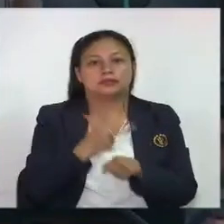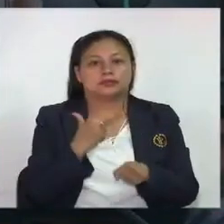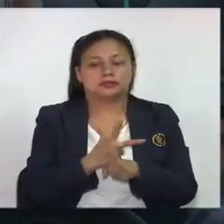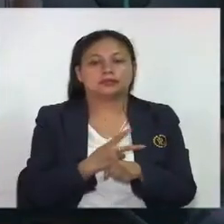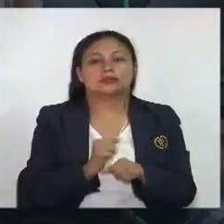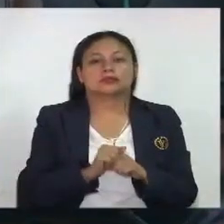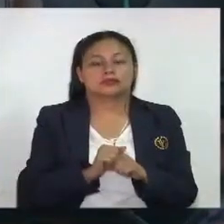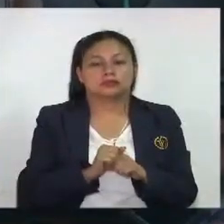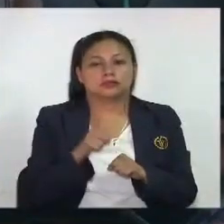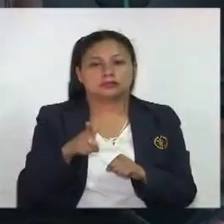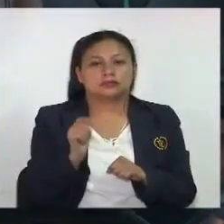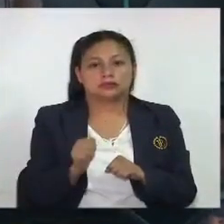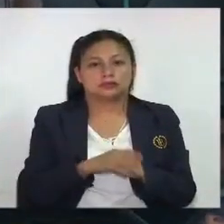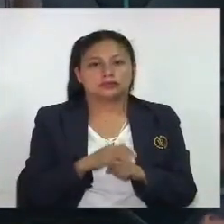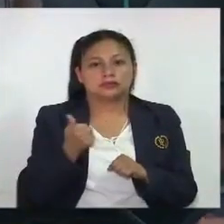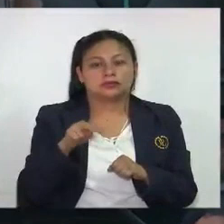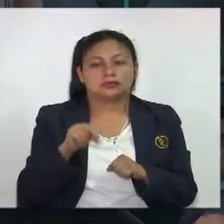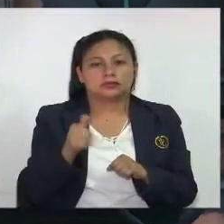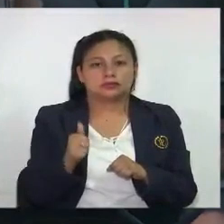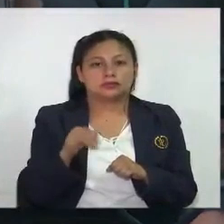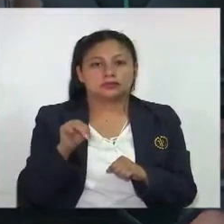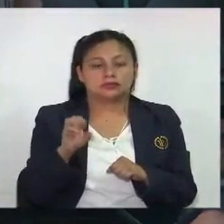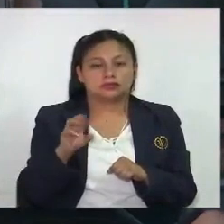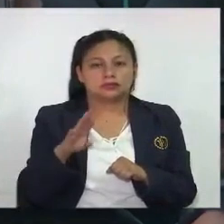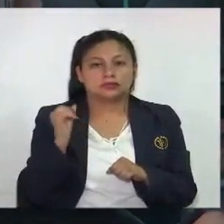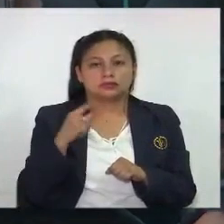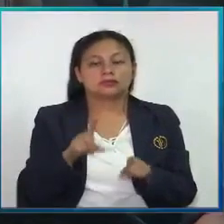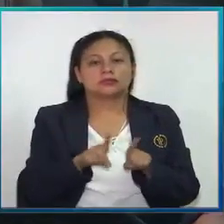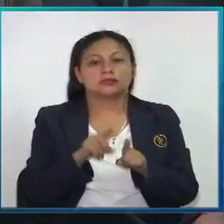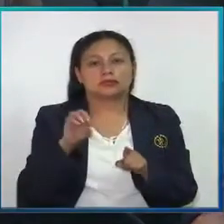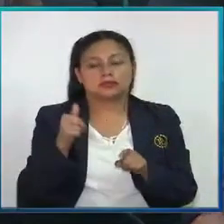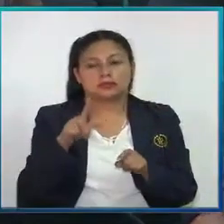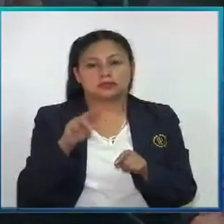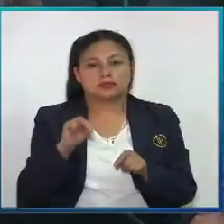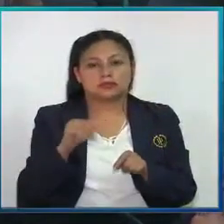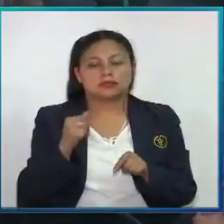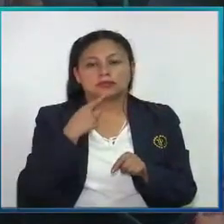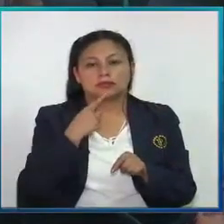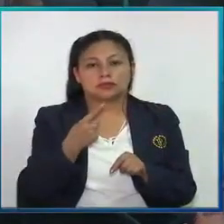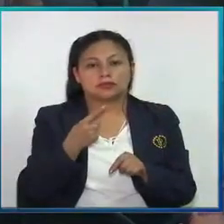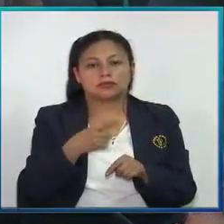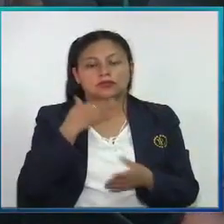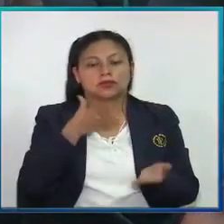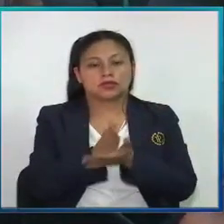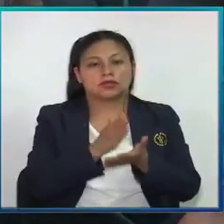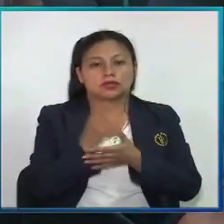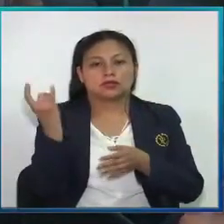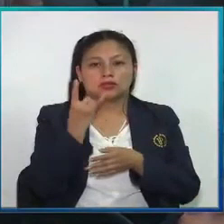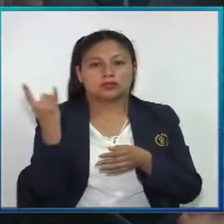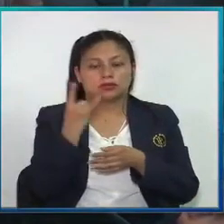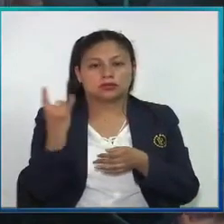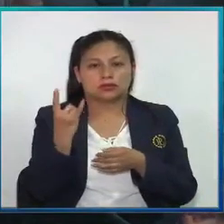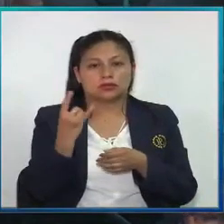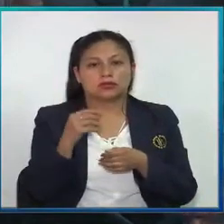Guatemala, licenciada Ana Mercedes Susnavar Palma, decana de la Facultad de Derecho de la Universidad